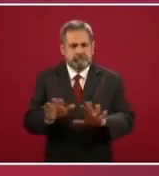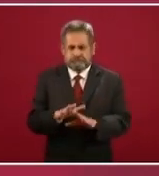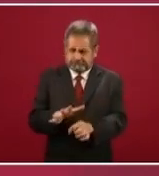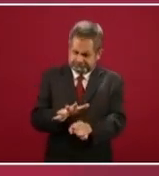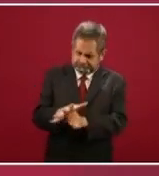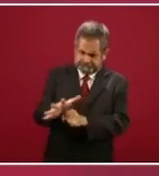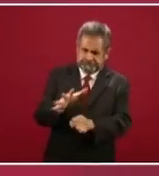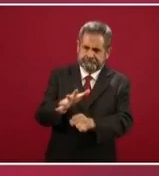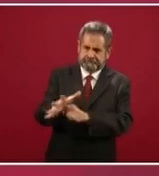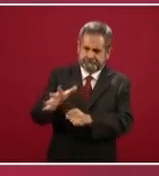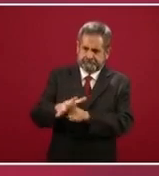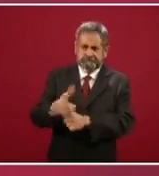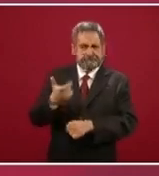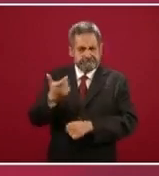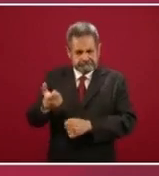equipos.